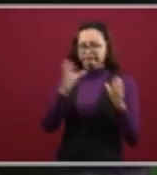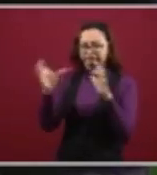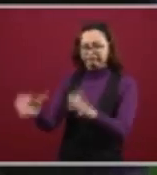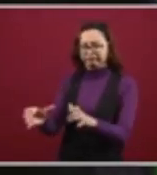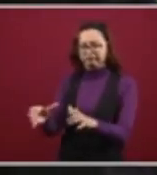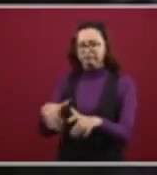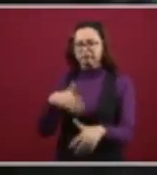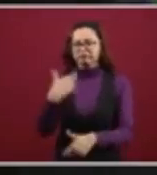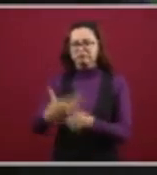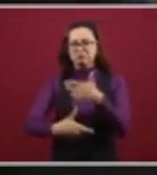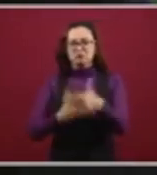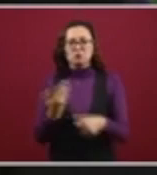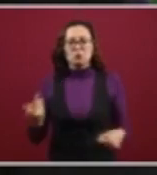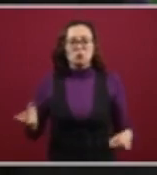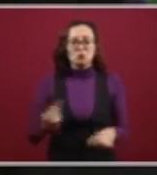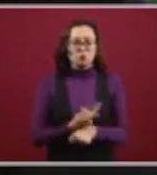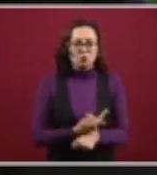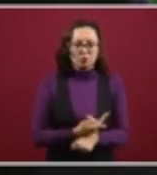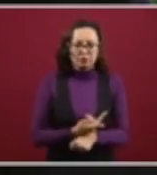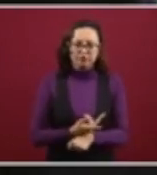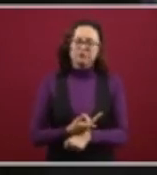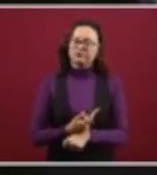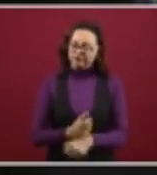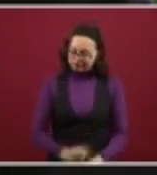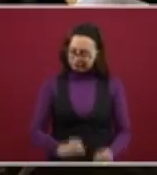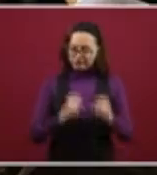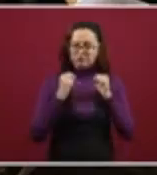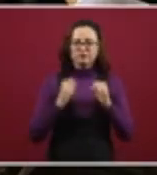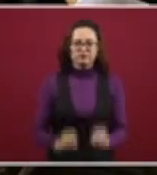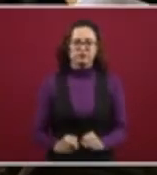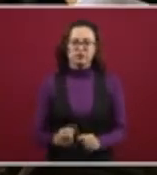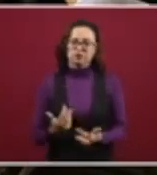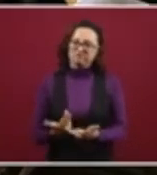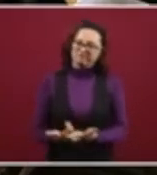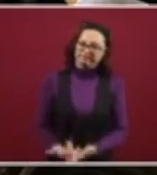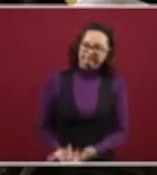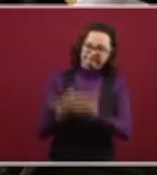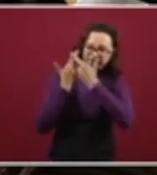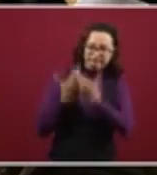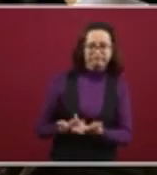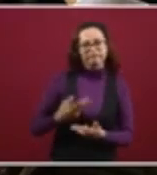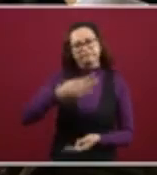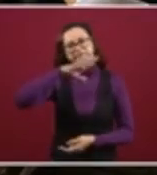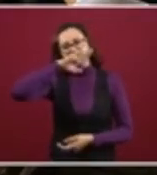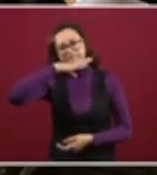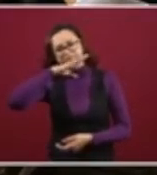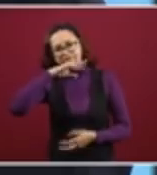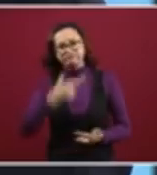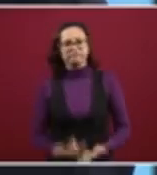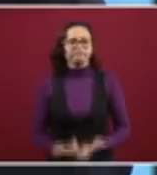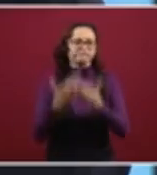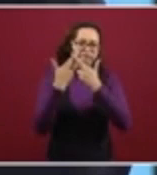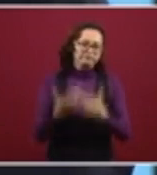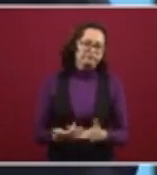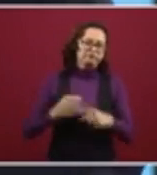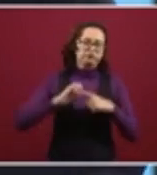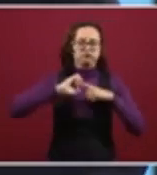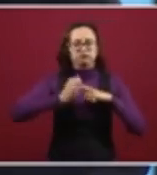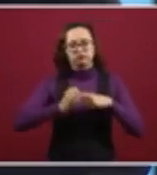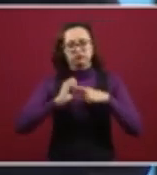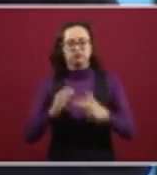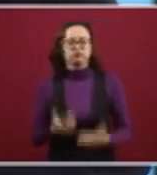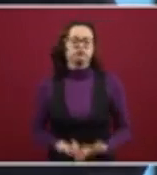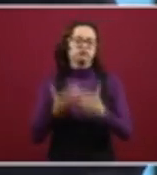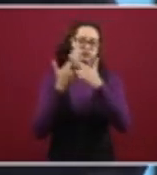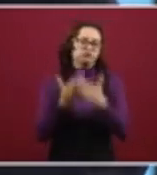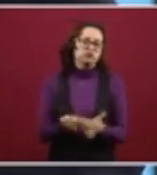como consecuencia un incremento en los rendimientos de maíz, de frijol y de arroz al cierre del ciclo,